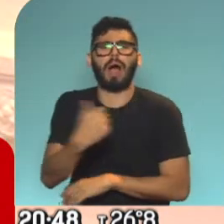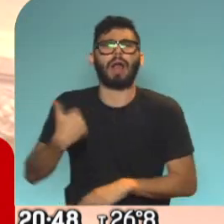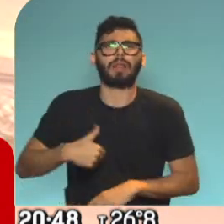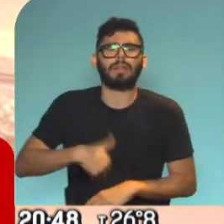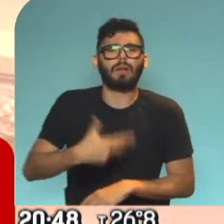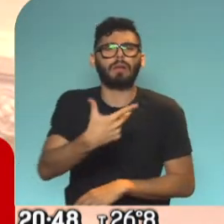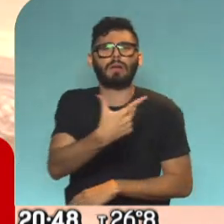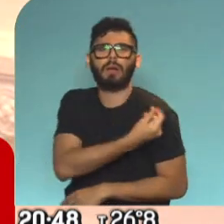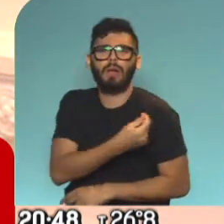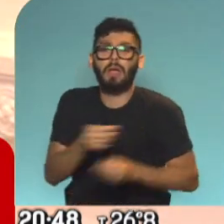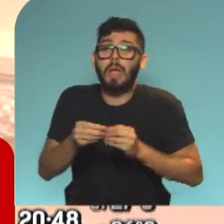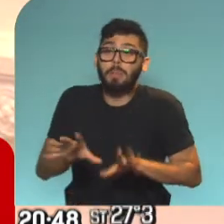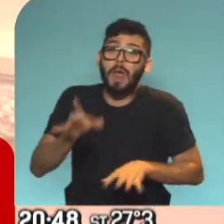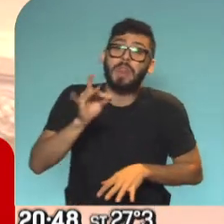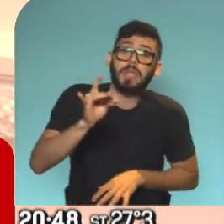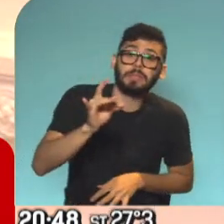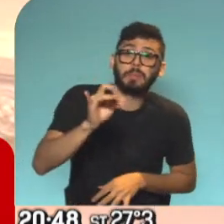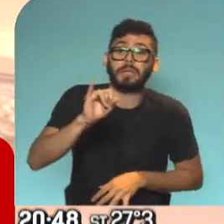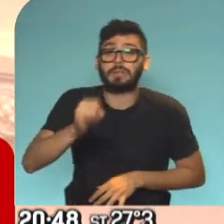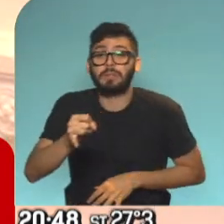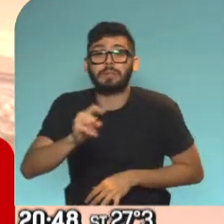iba a iniciarla o no en diciembre. Muchos